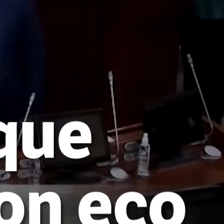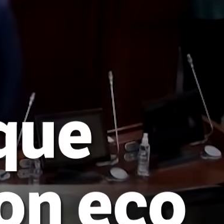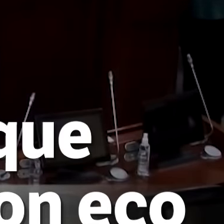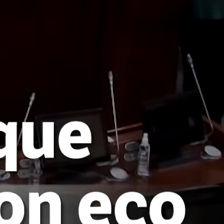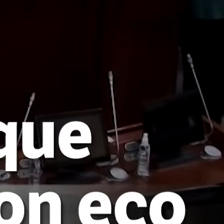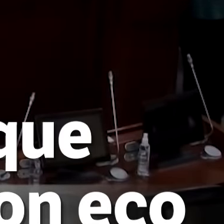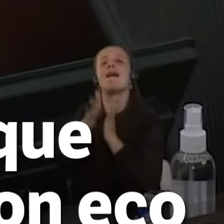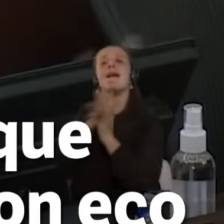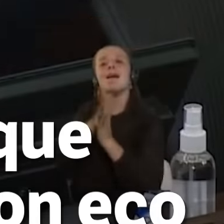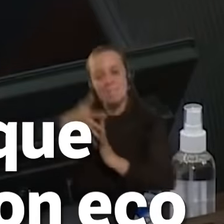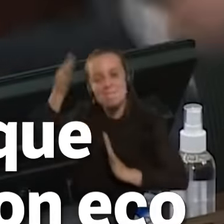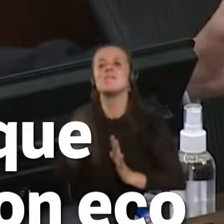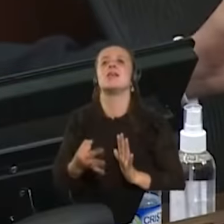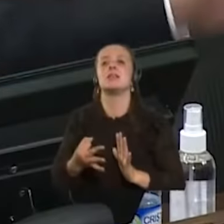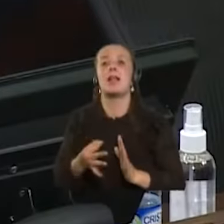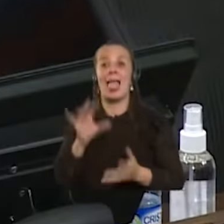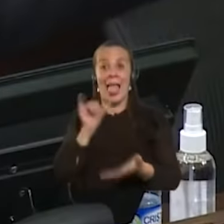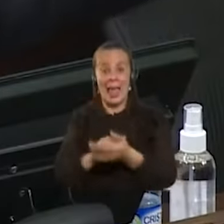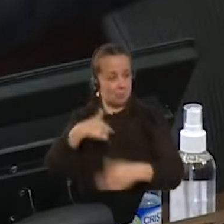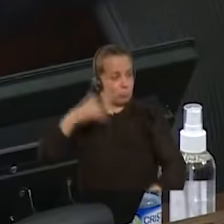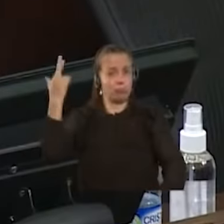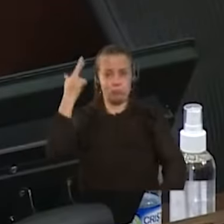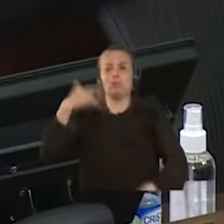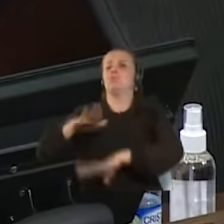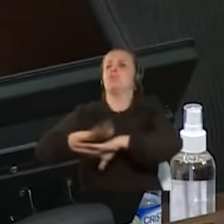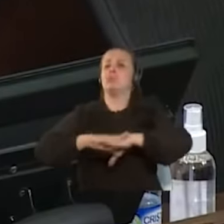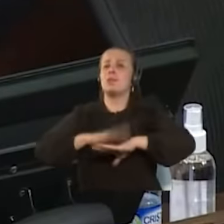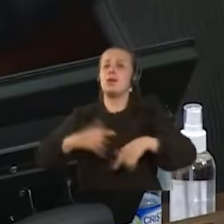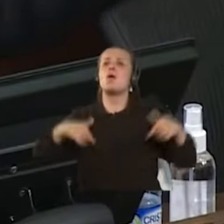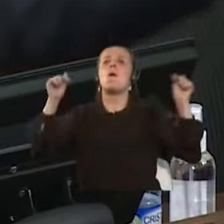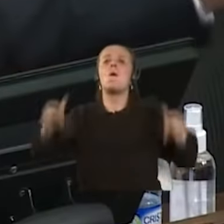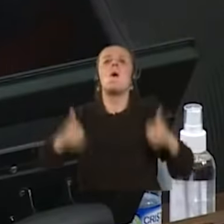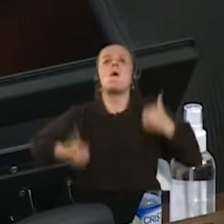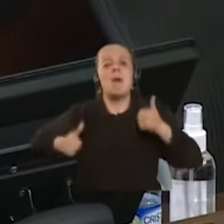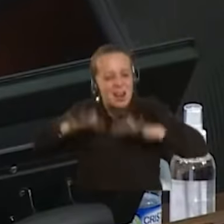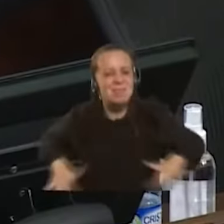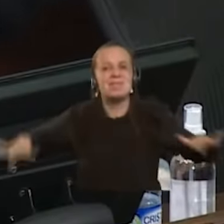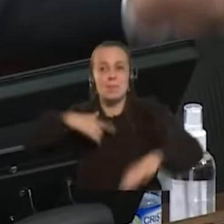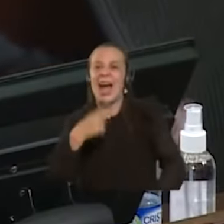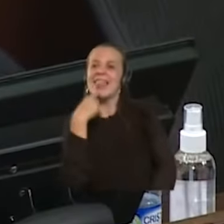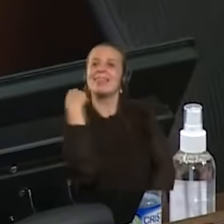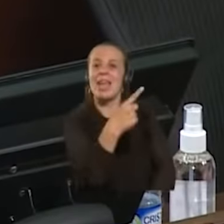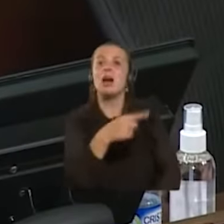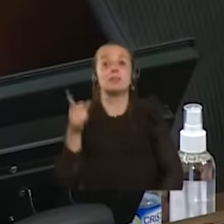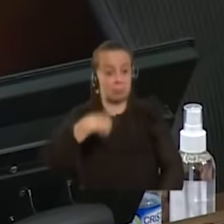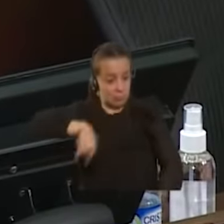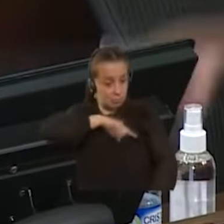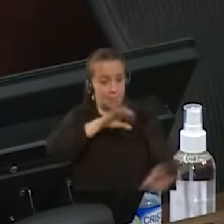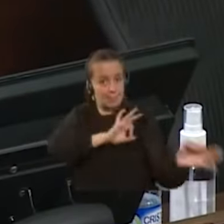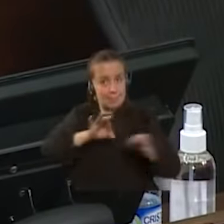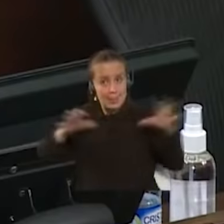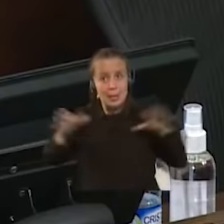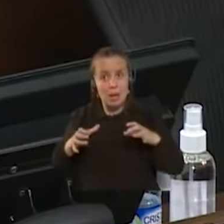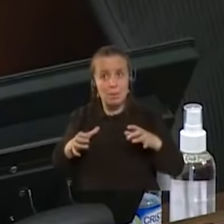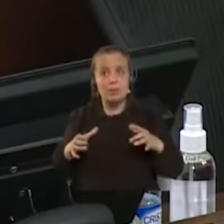Se ha expresado hoy y con eso ratifica la puesta en escena que le dije que nos estaban preparando, que